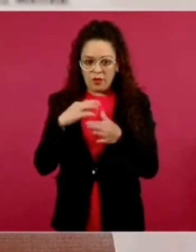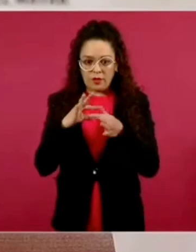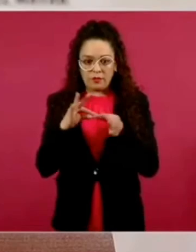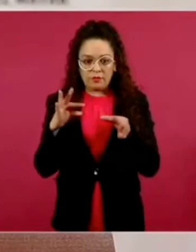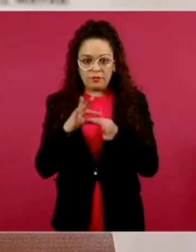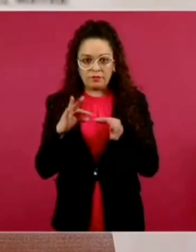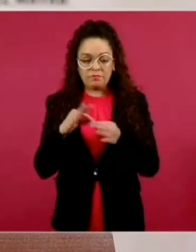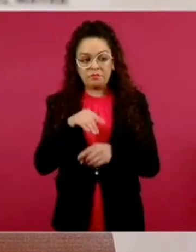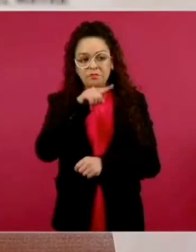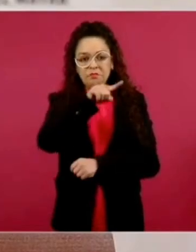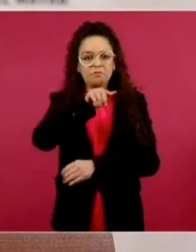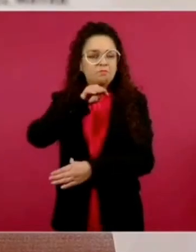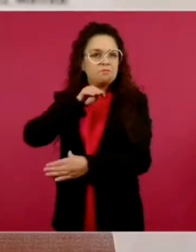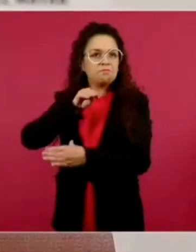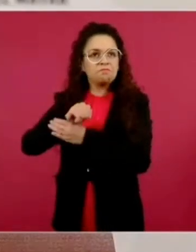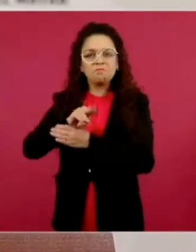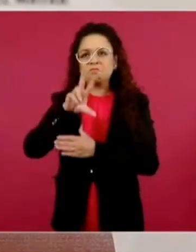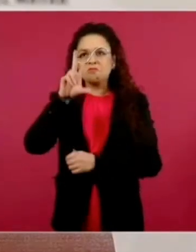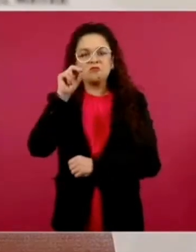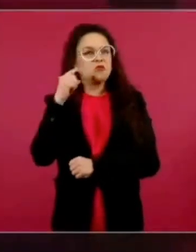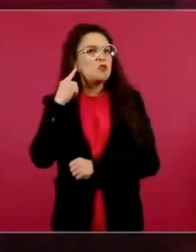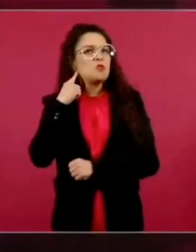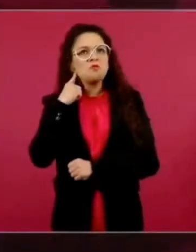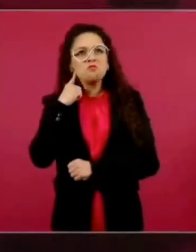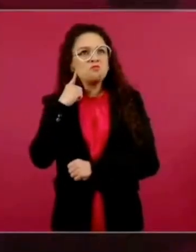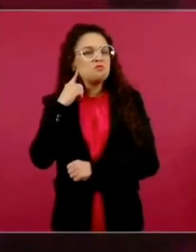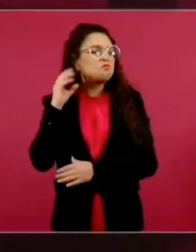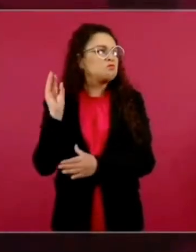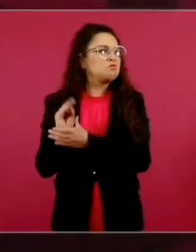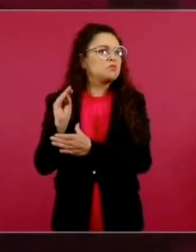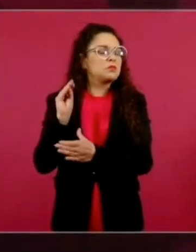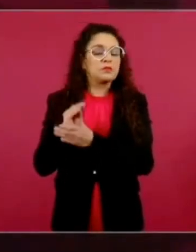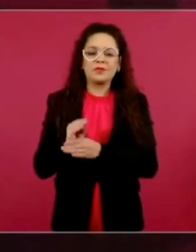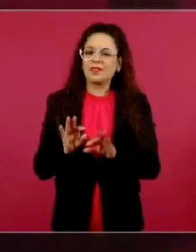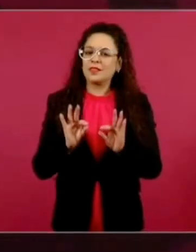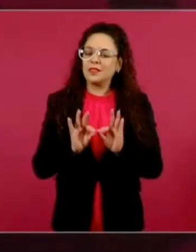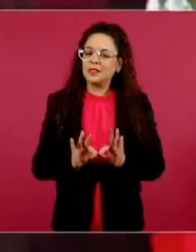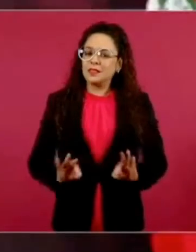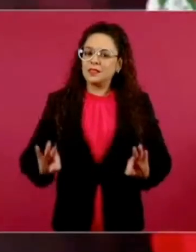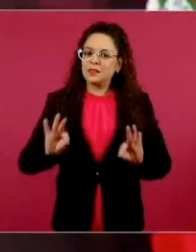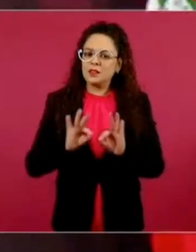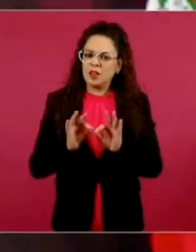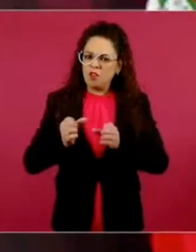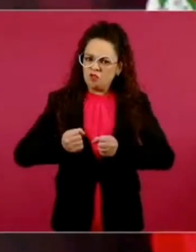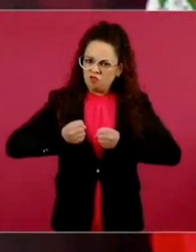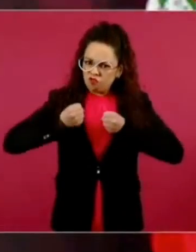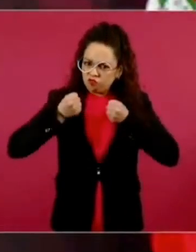es preciso hablarle recio y seguido.